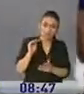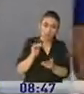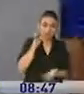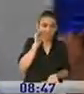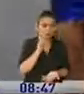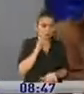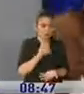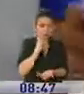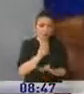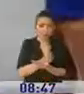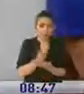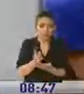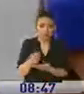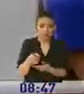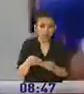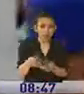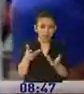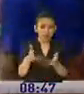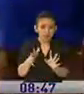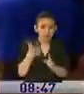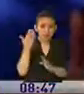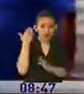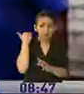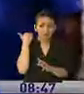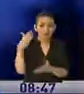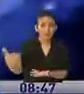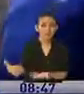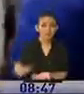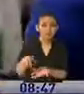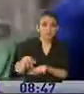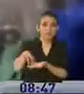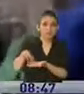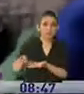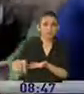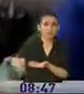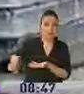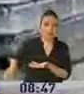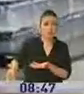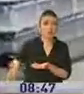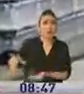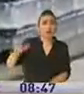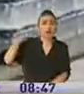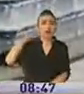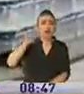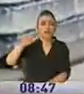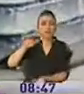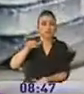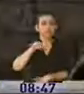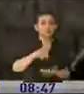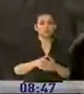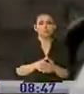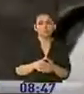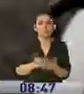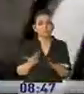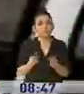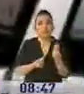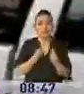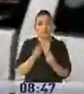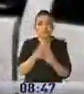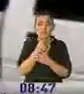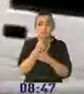Esta semana, por ejemplo, antes de ayer, se llevó, dice mi esposo, 16 aguas. Ante esta situación, decidieron